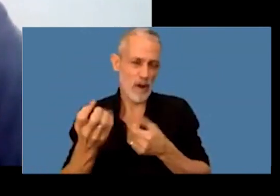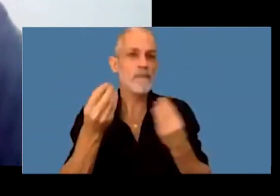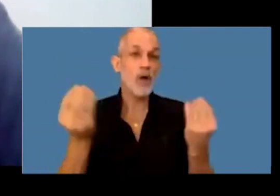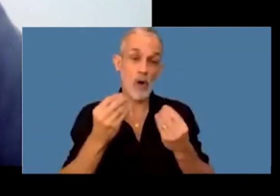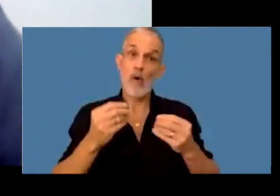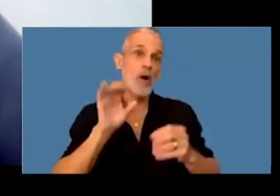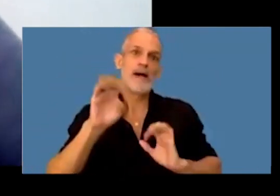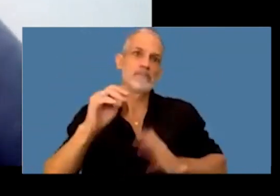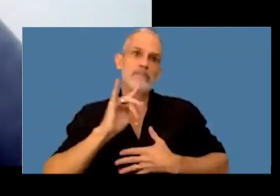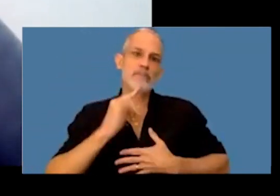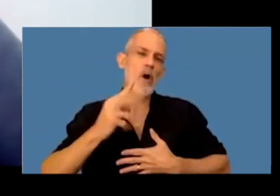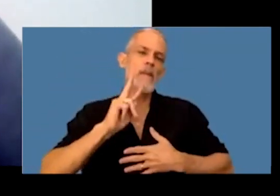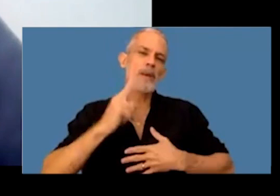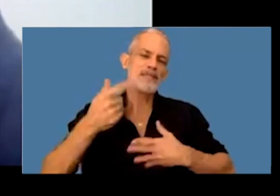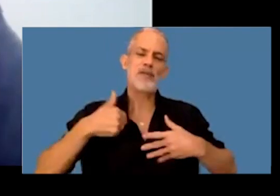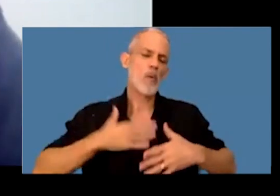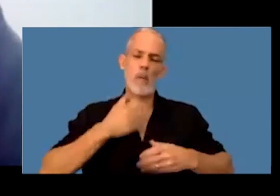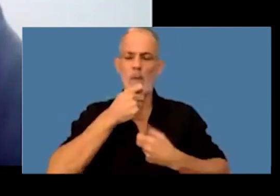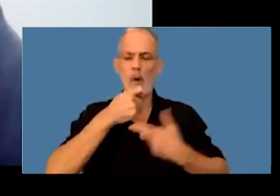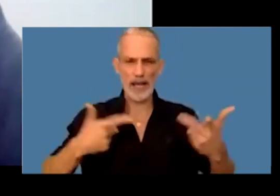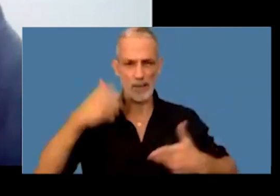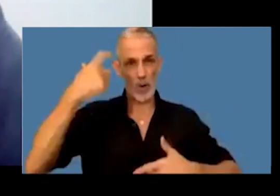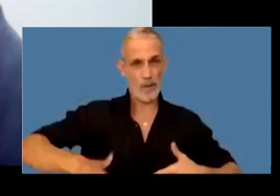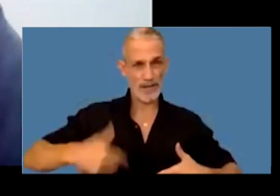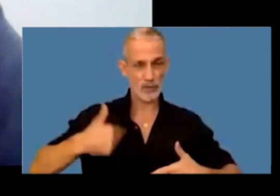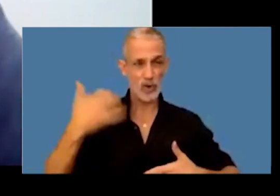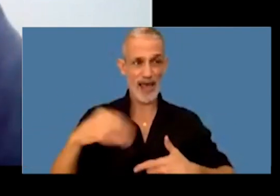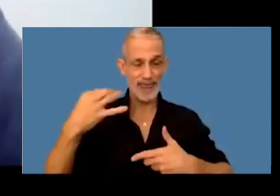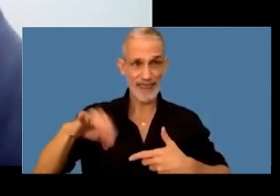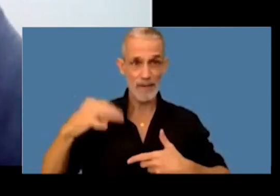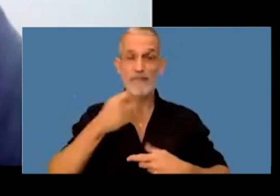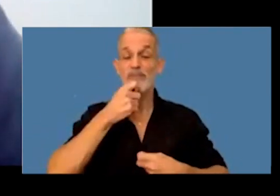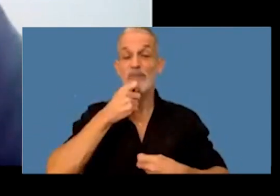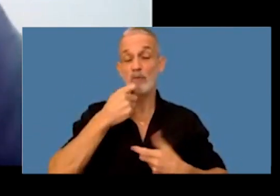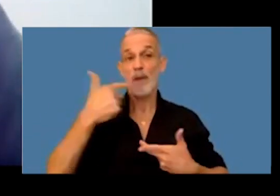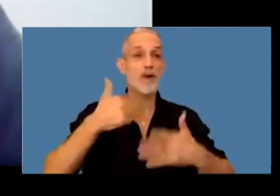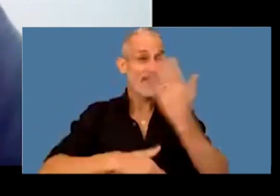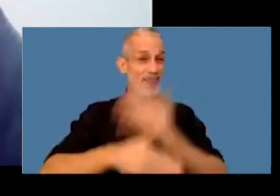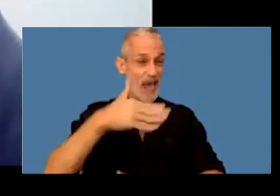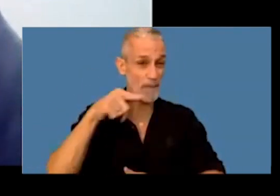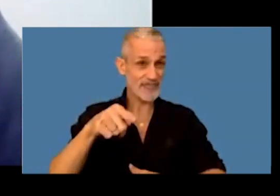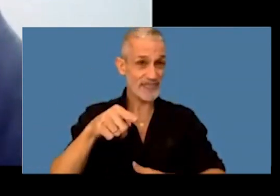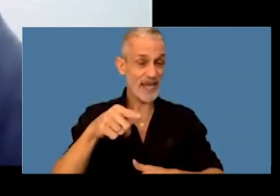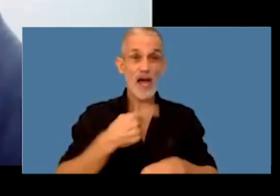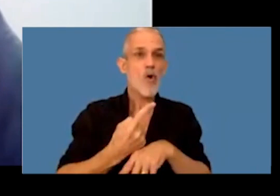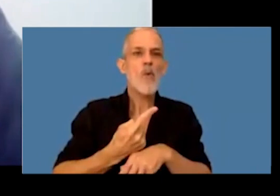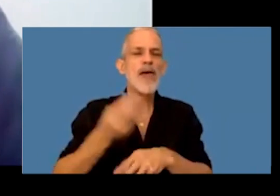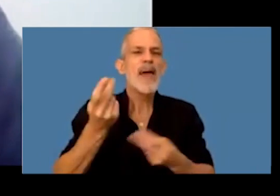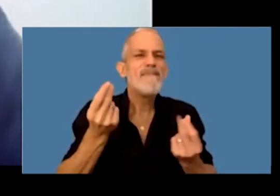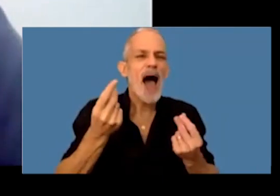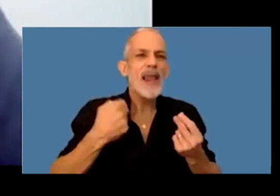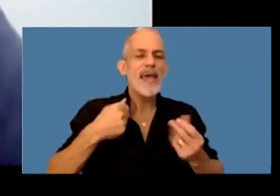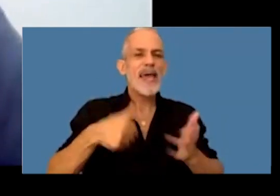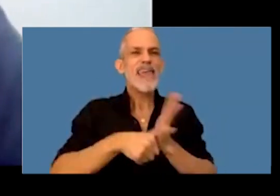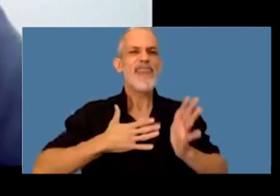personales. Por ejemplo, si una persona con discapacidad no puede validar su identidad